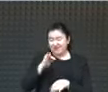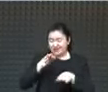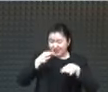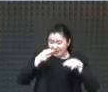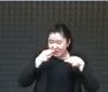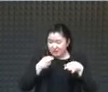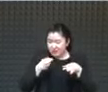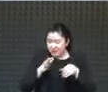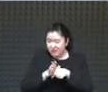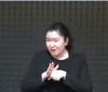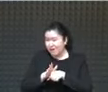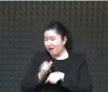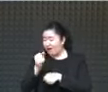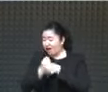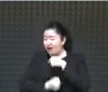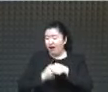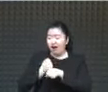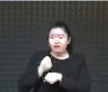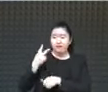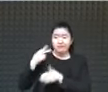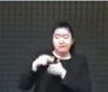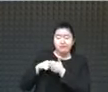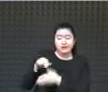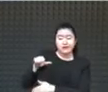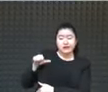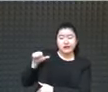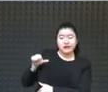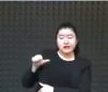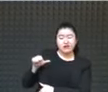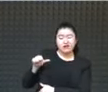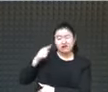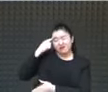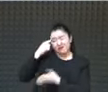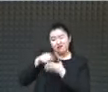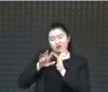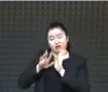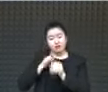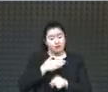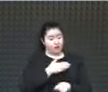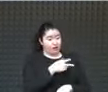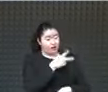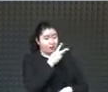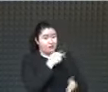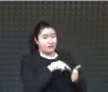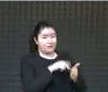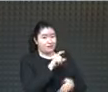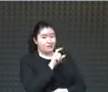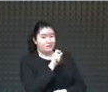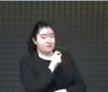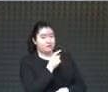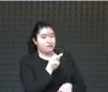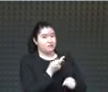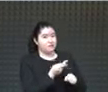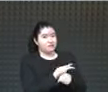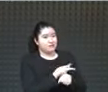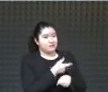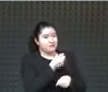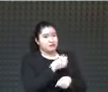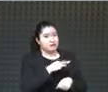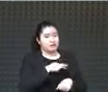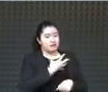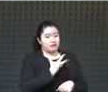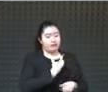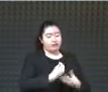de comparación, con 2020, que fue el año pues de más crisis que hemos vivido por la